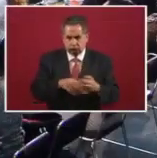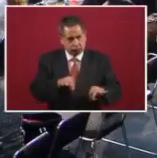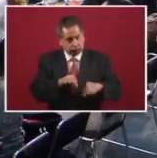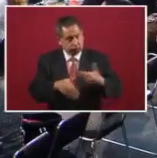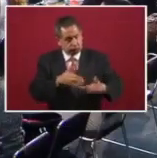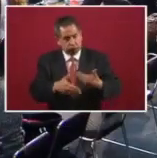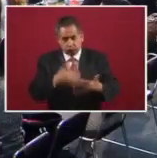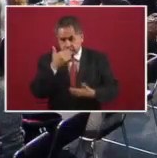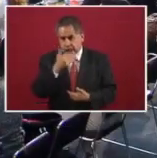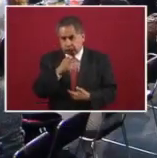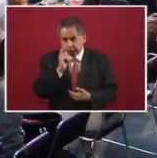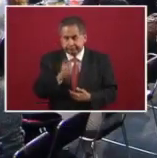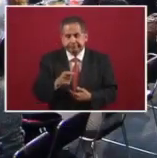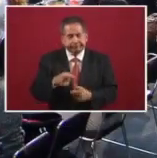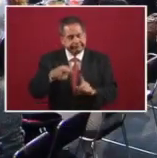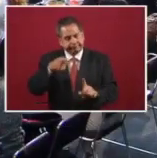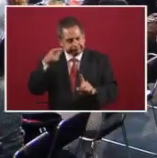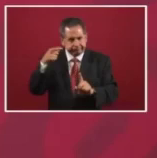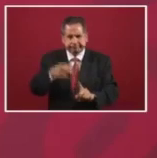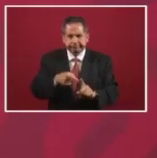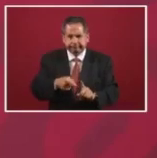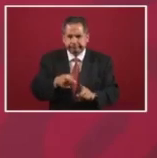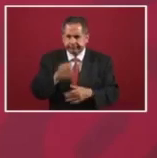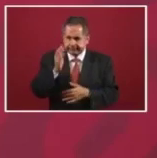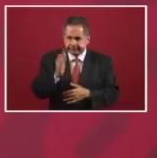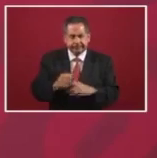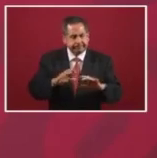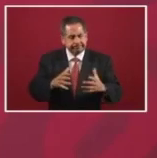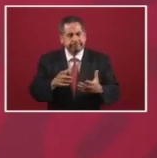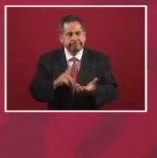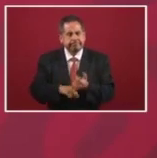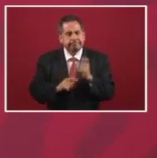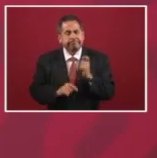productiva. Se trata ya de aceptar